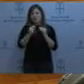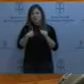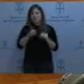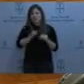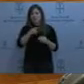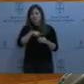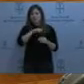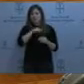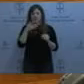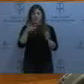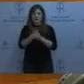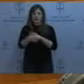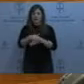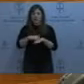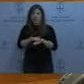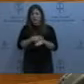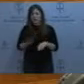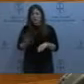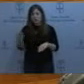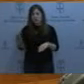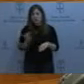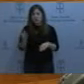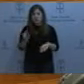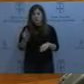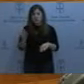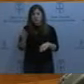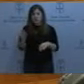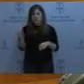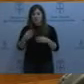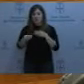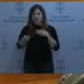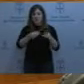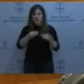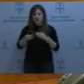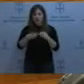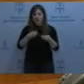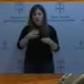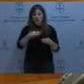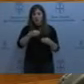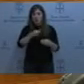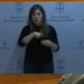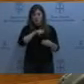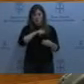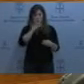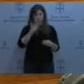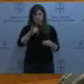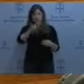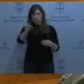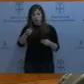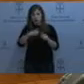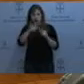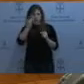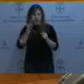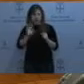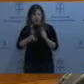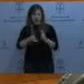Es decir, lo fundamental es que sean porosas, que sean flexibles, que se pueda ser español y otra cosa, asturiano